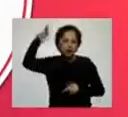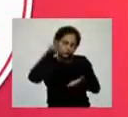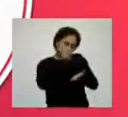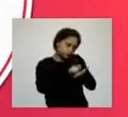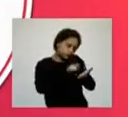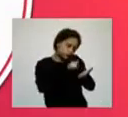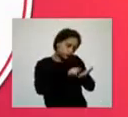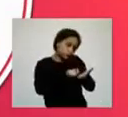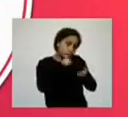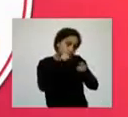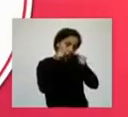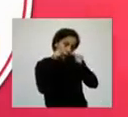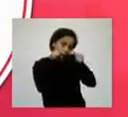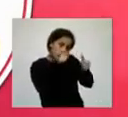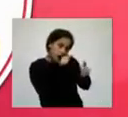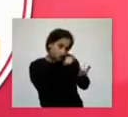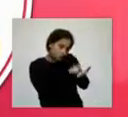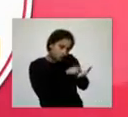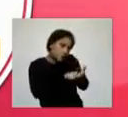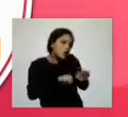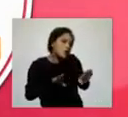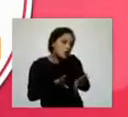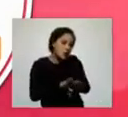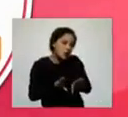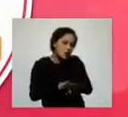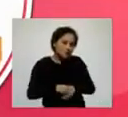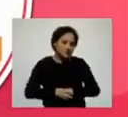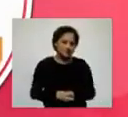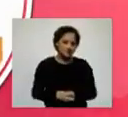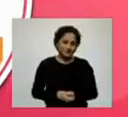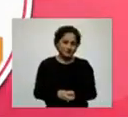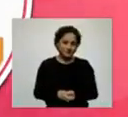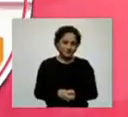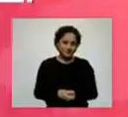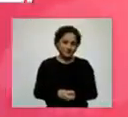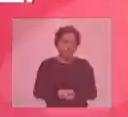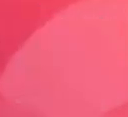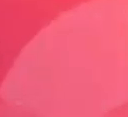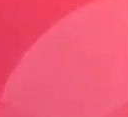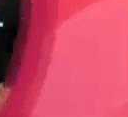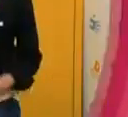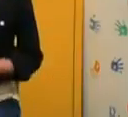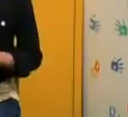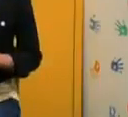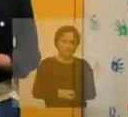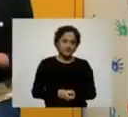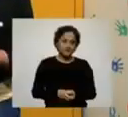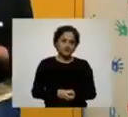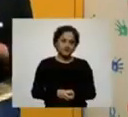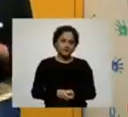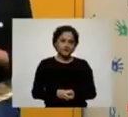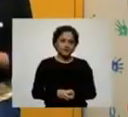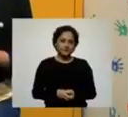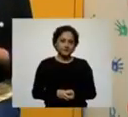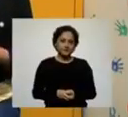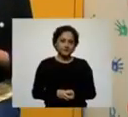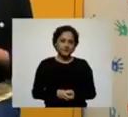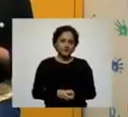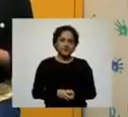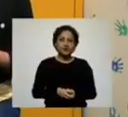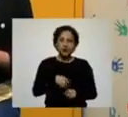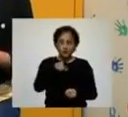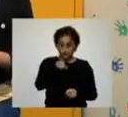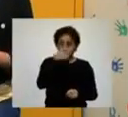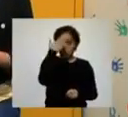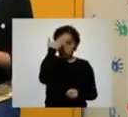¶¶ tienes la fortuna de hablar